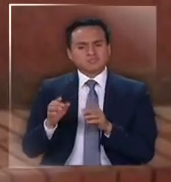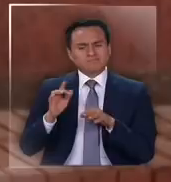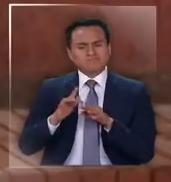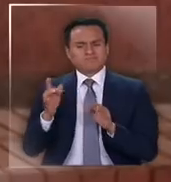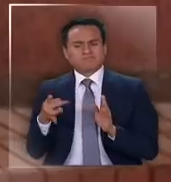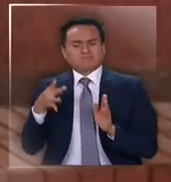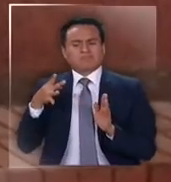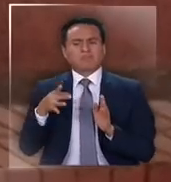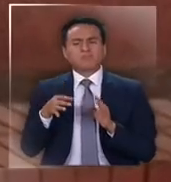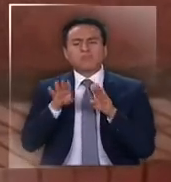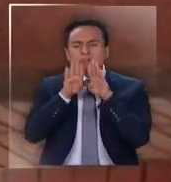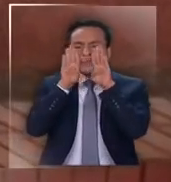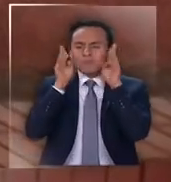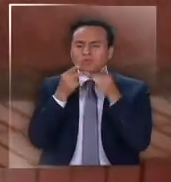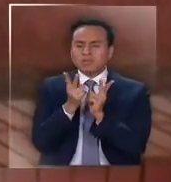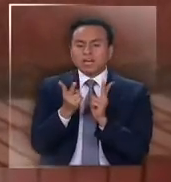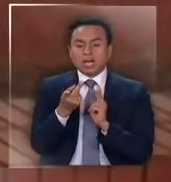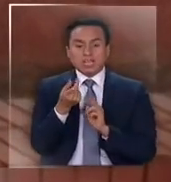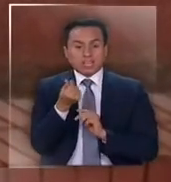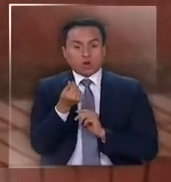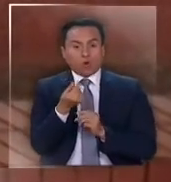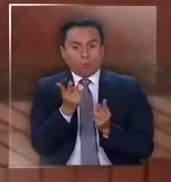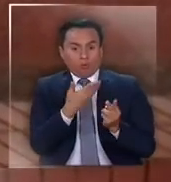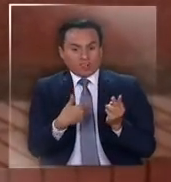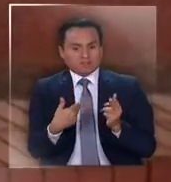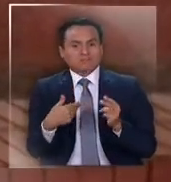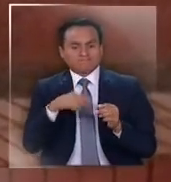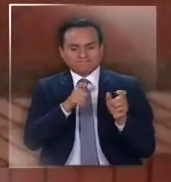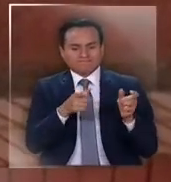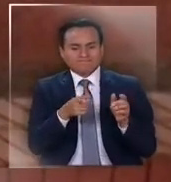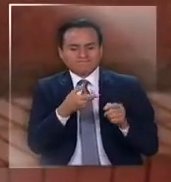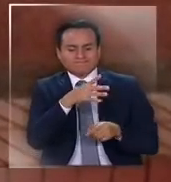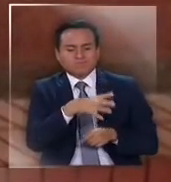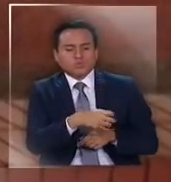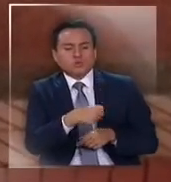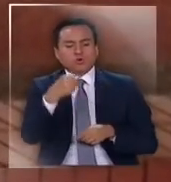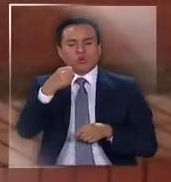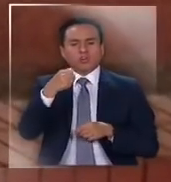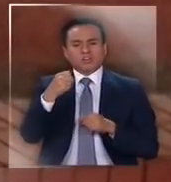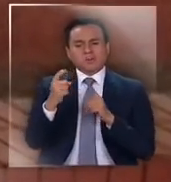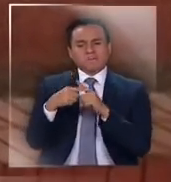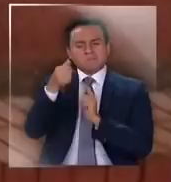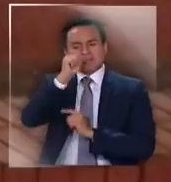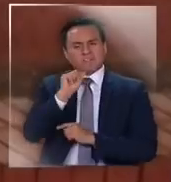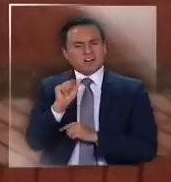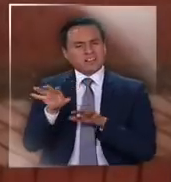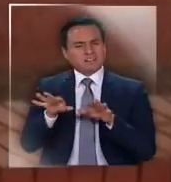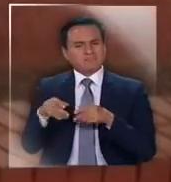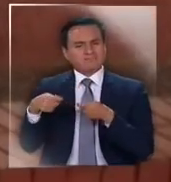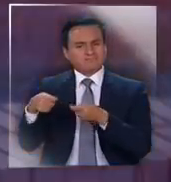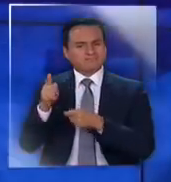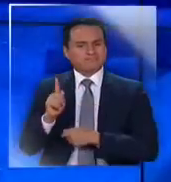la probidad pública al tomar dineros públicos y utilizarlos para una actividad netamente privada.